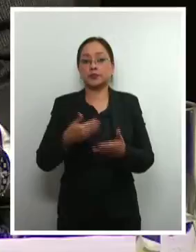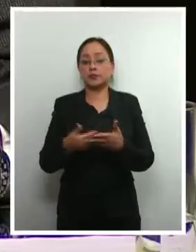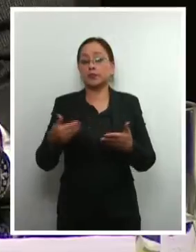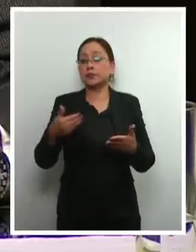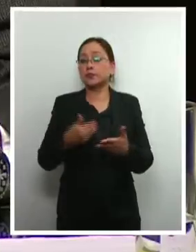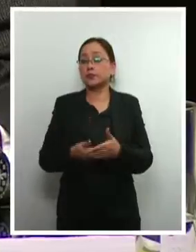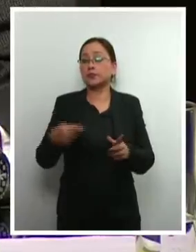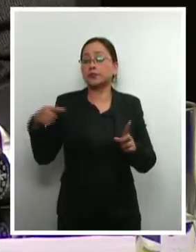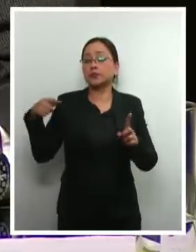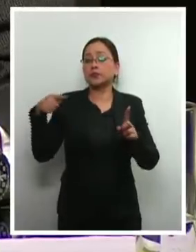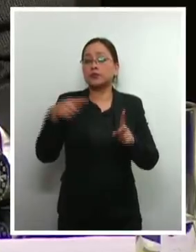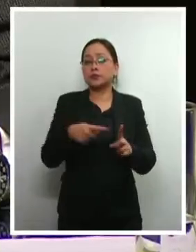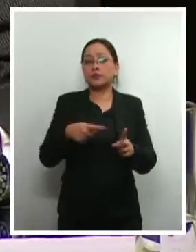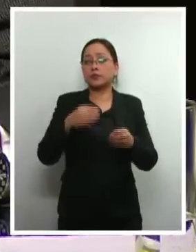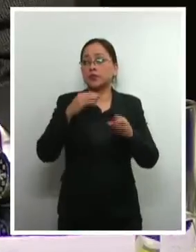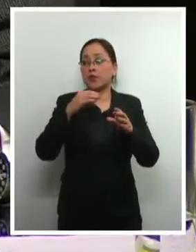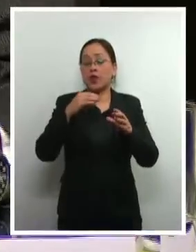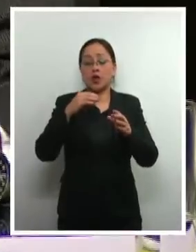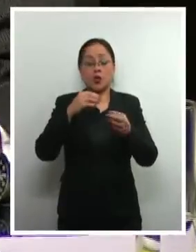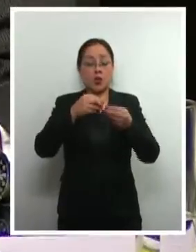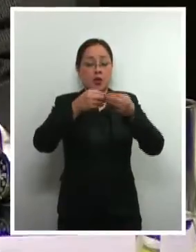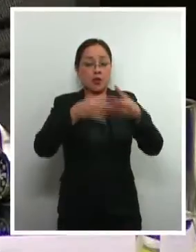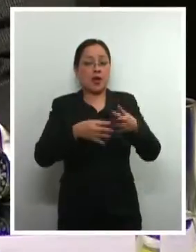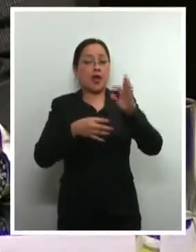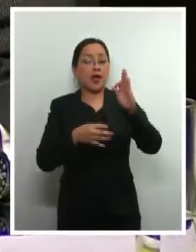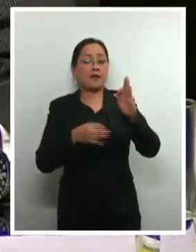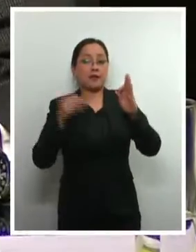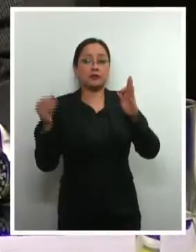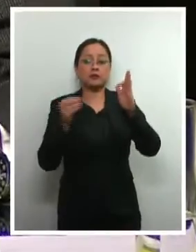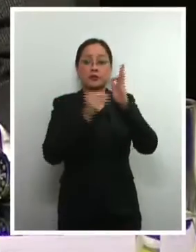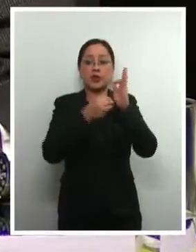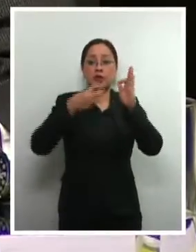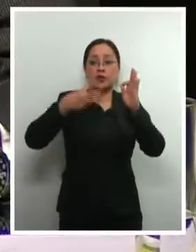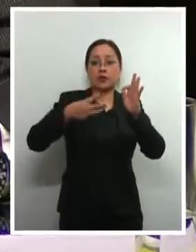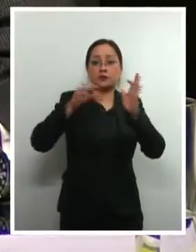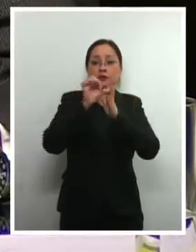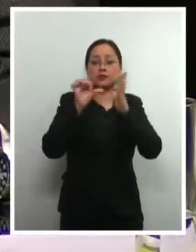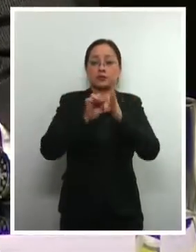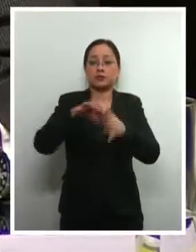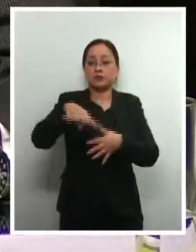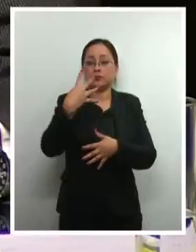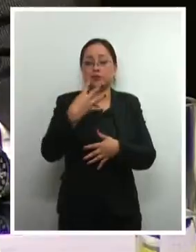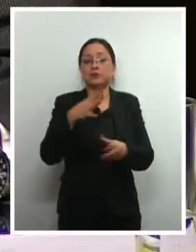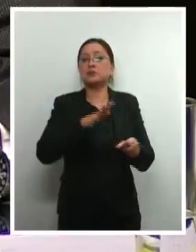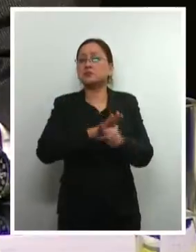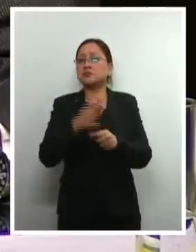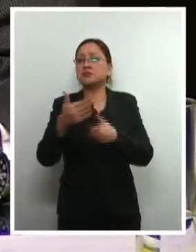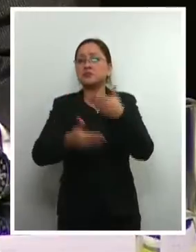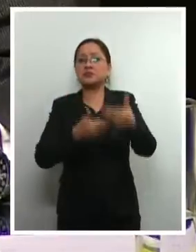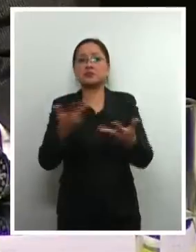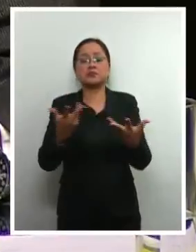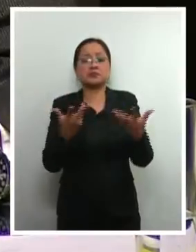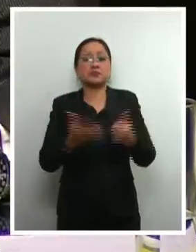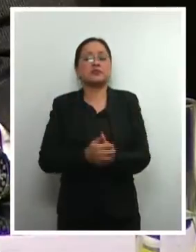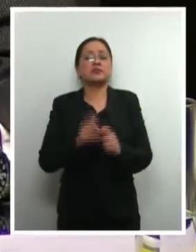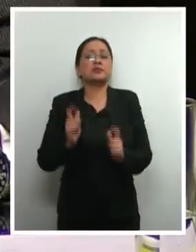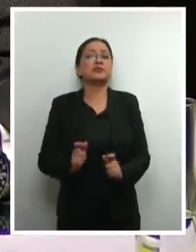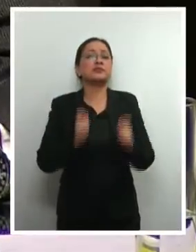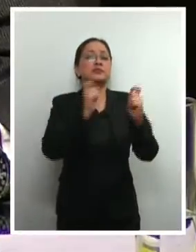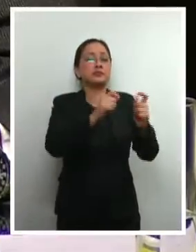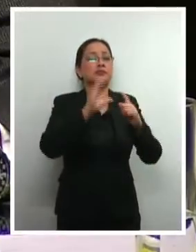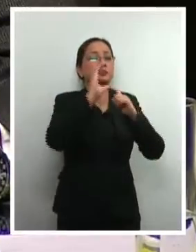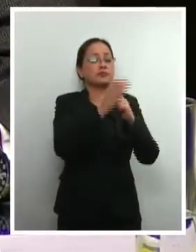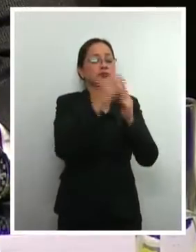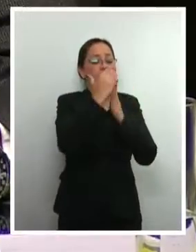en virtud de que el numeral 3 del apartado F del artículo 14 no alcanzó la mayoría calificada, se devuelve a la